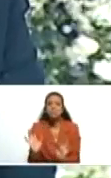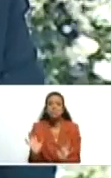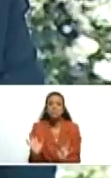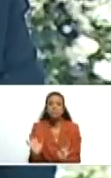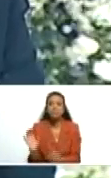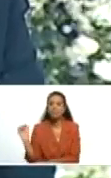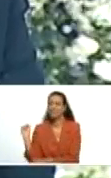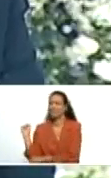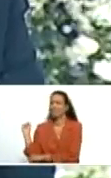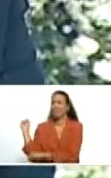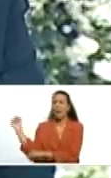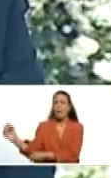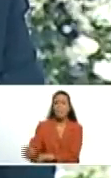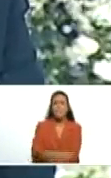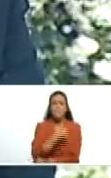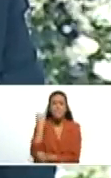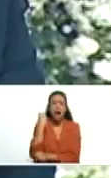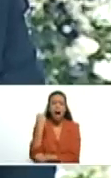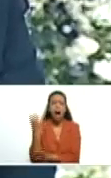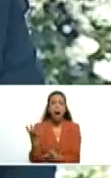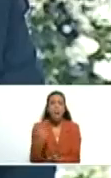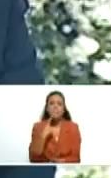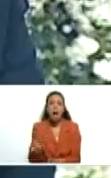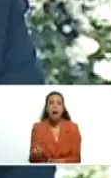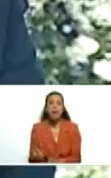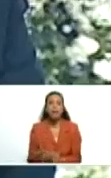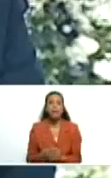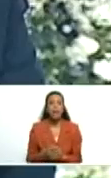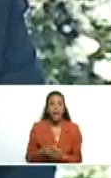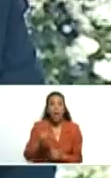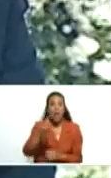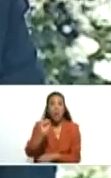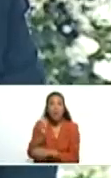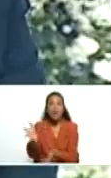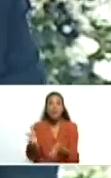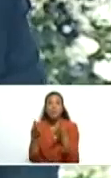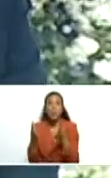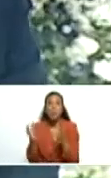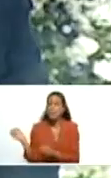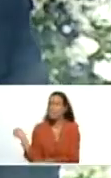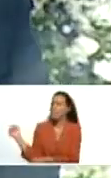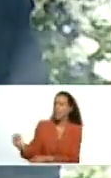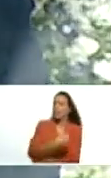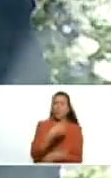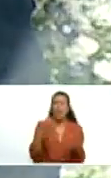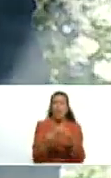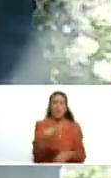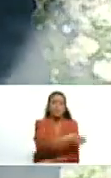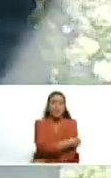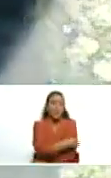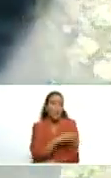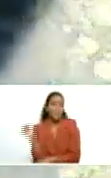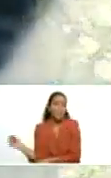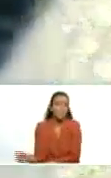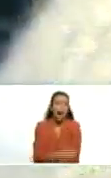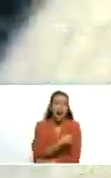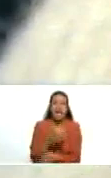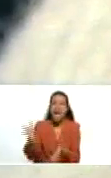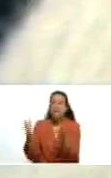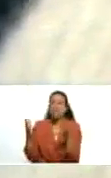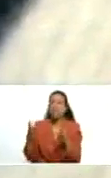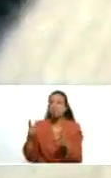palo, palo y palo, dice la canción. Luis Acuña ganó por paliza la gobernación del estado Sucre.